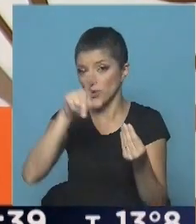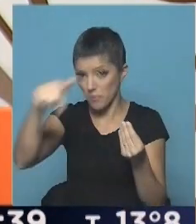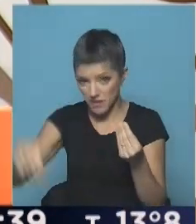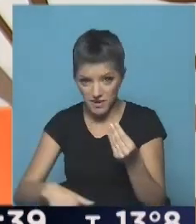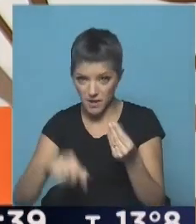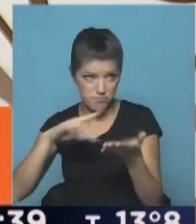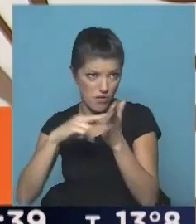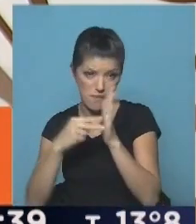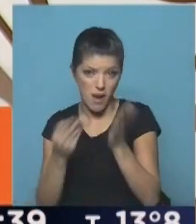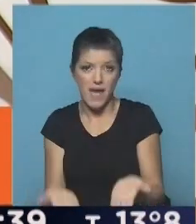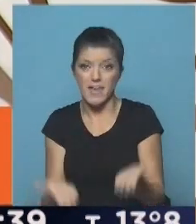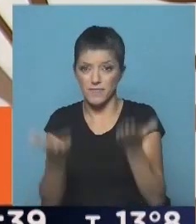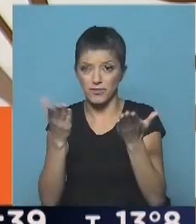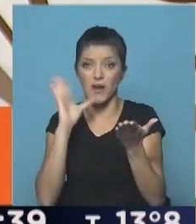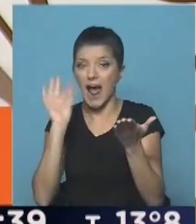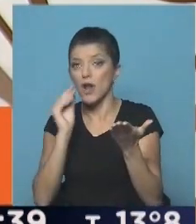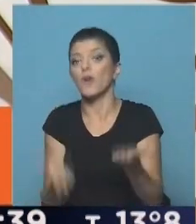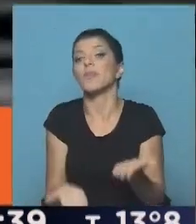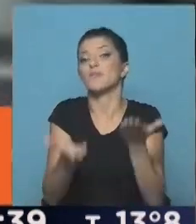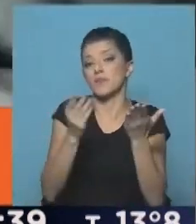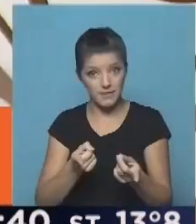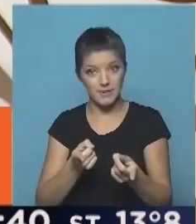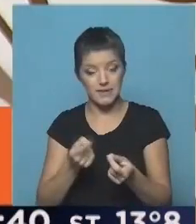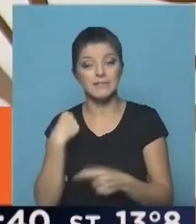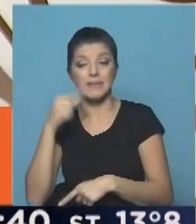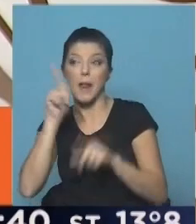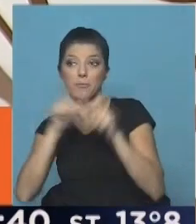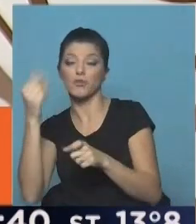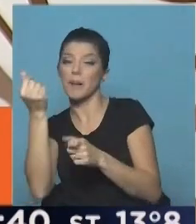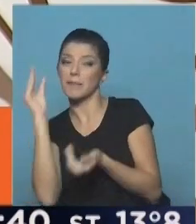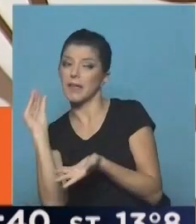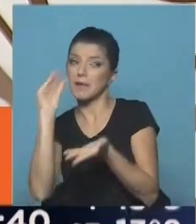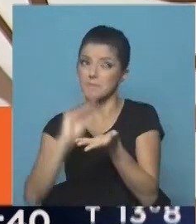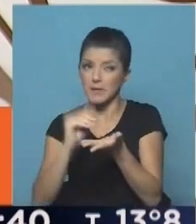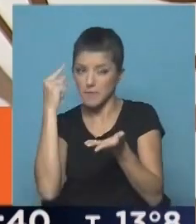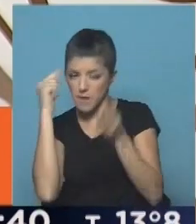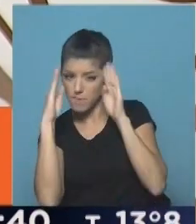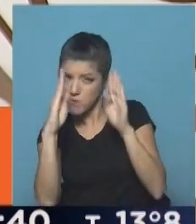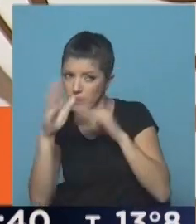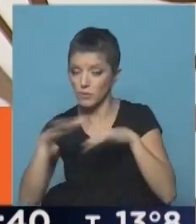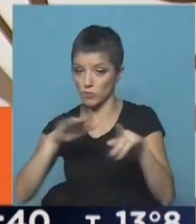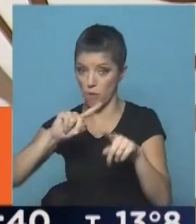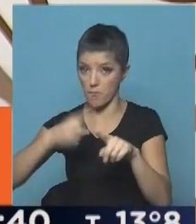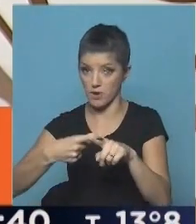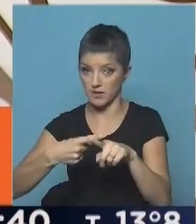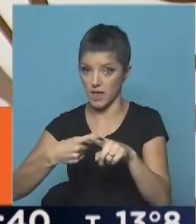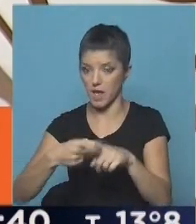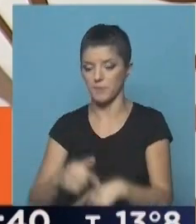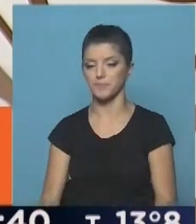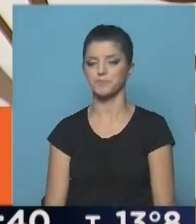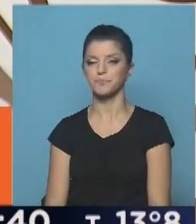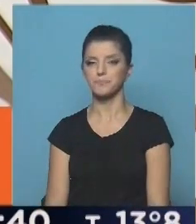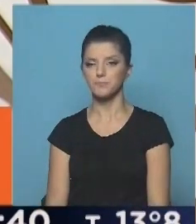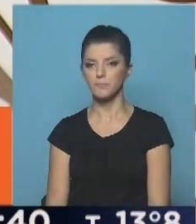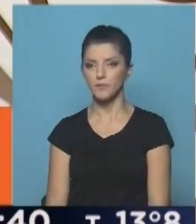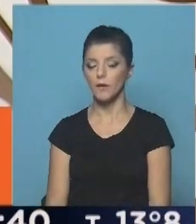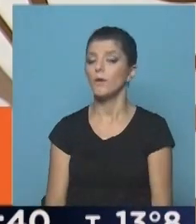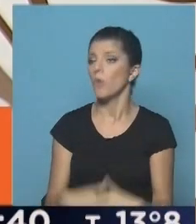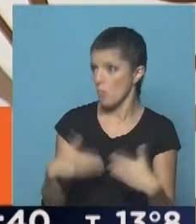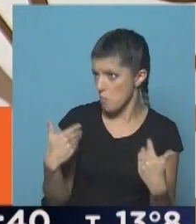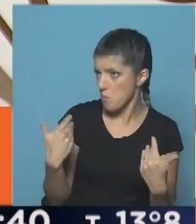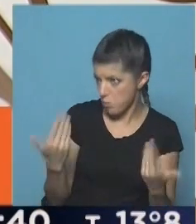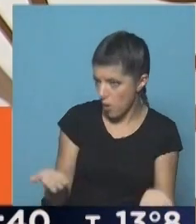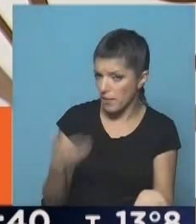a la inflación algo de inflación esto va a traer en el corto plazo puede ser puede ser que después de un primer semestre con